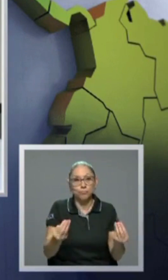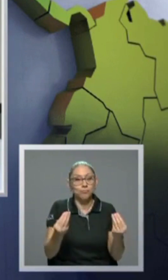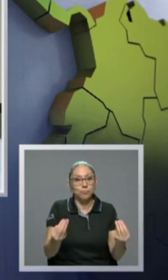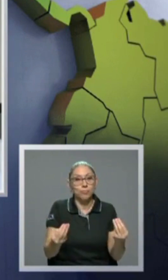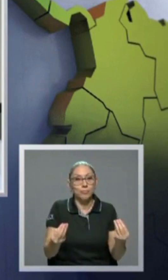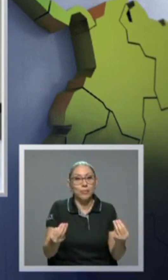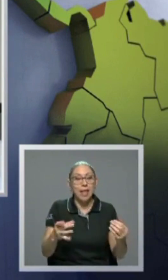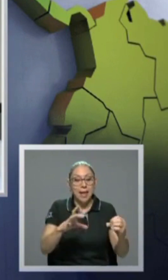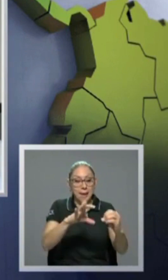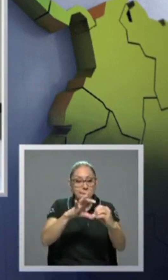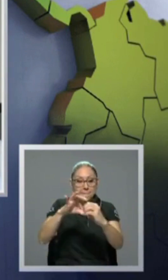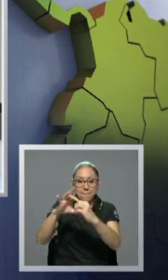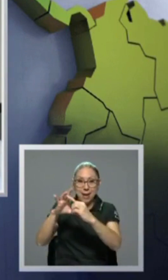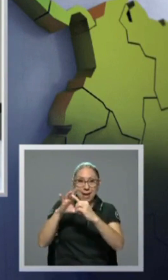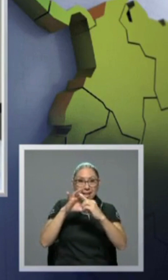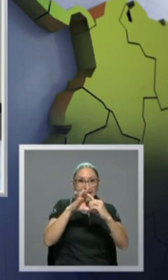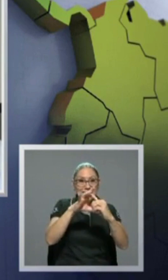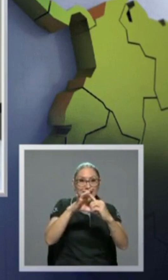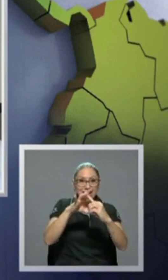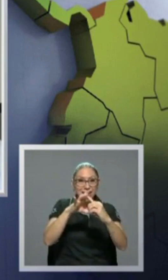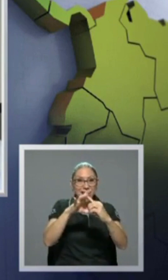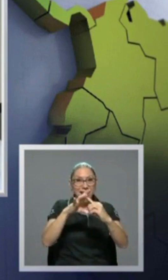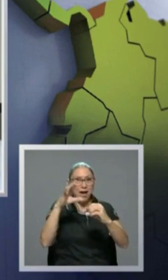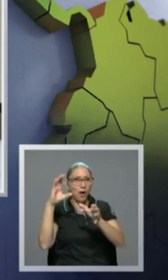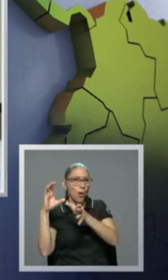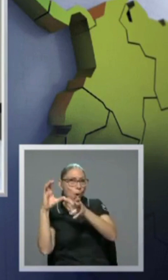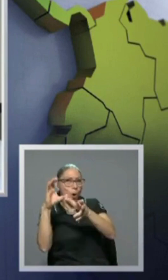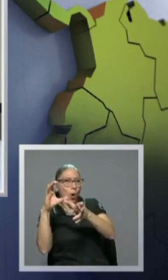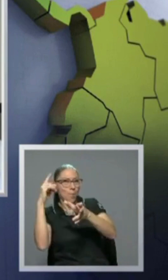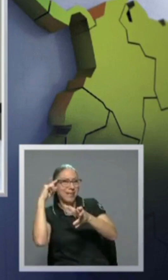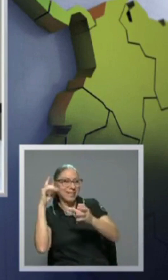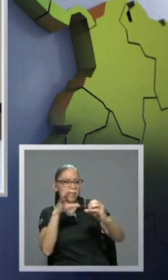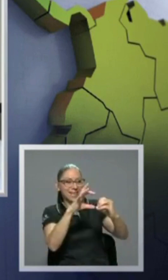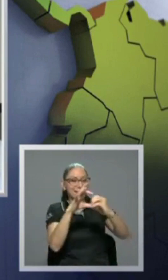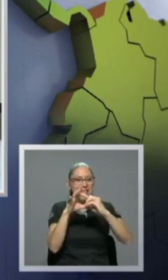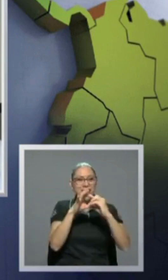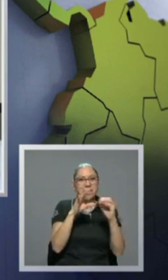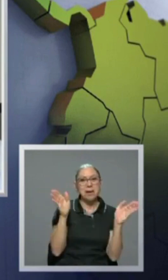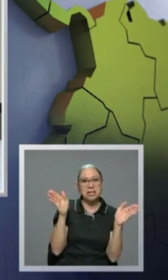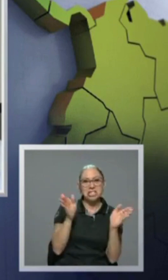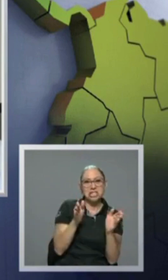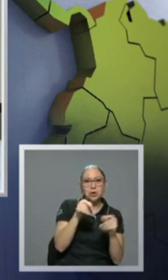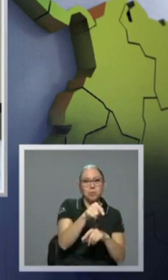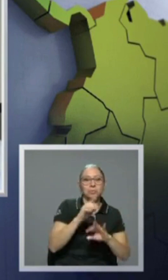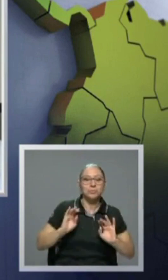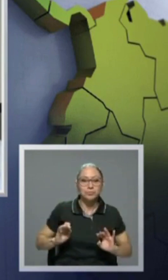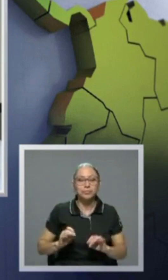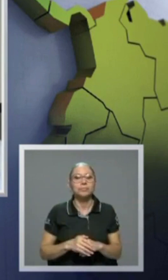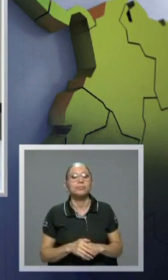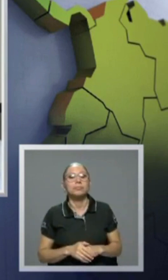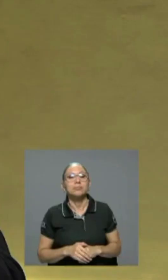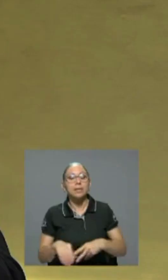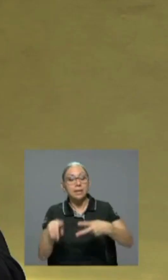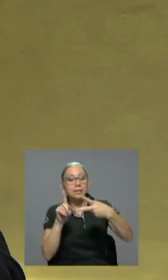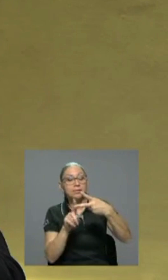planeta Tierra en la mente de Colón era bastante más chico que... y la segunda cosa es que,